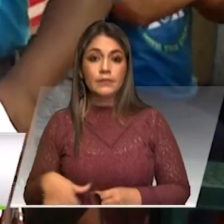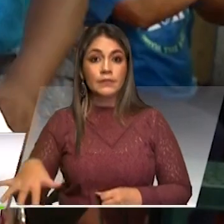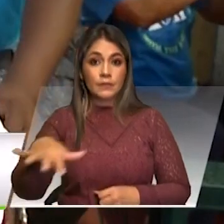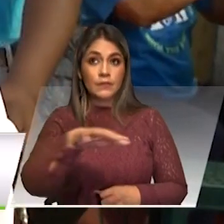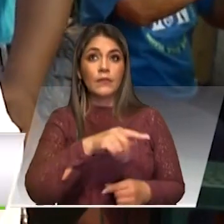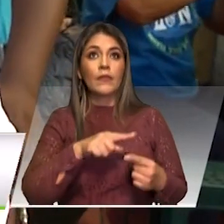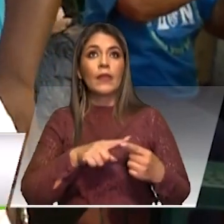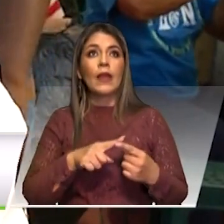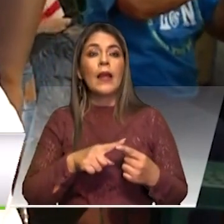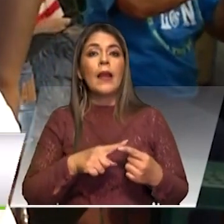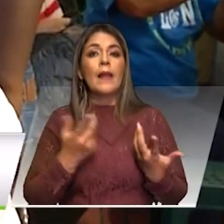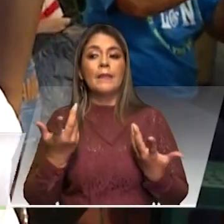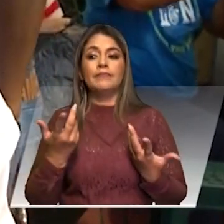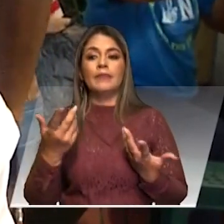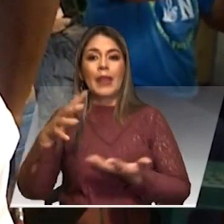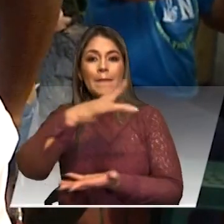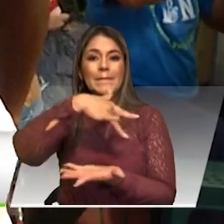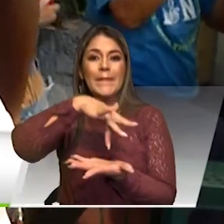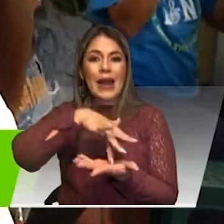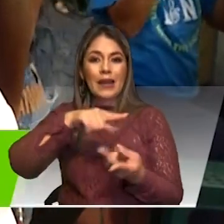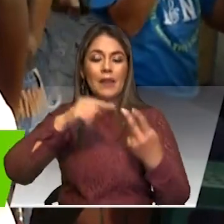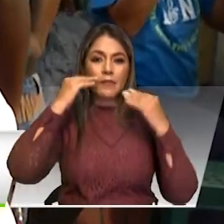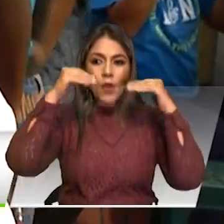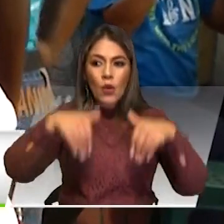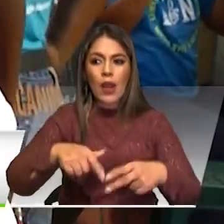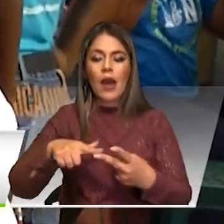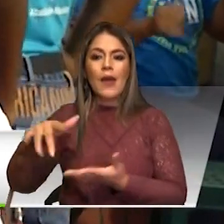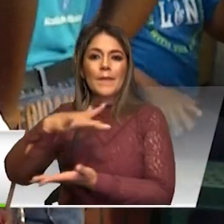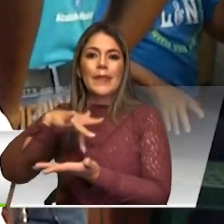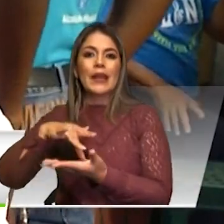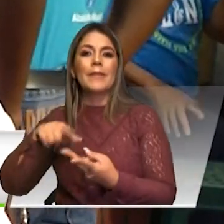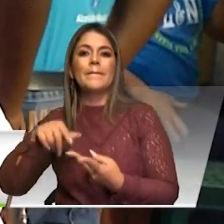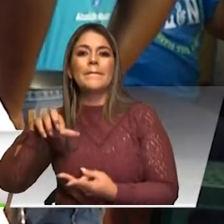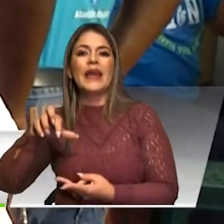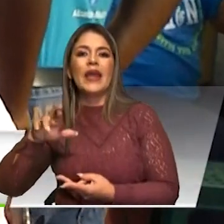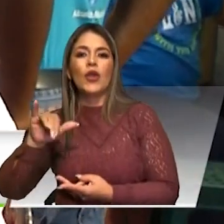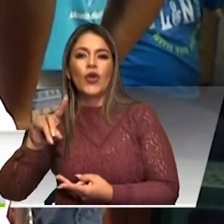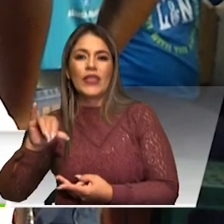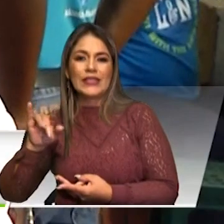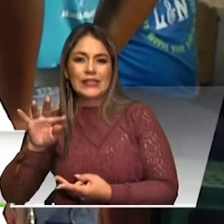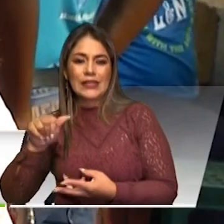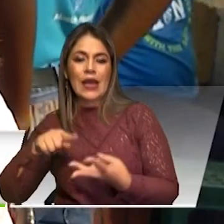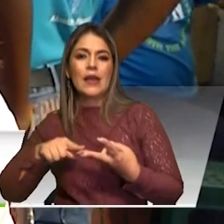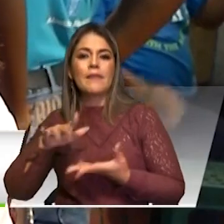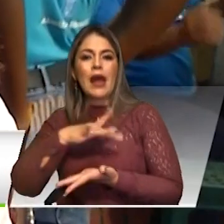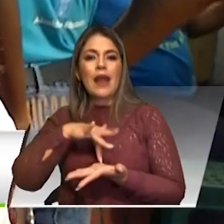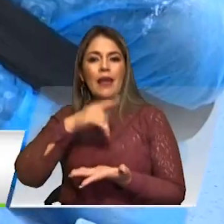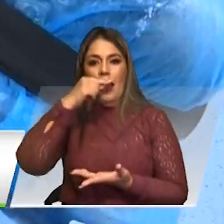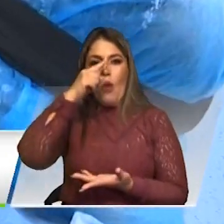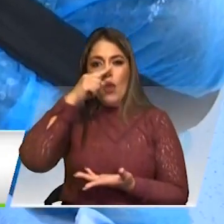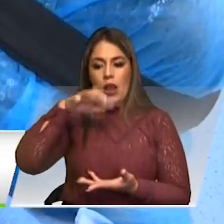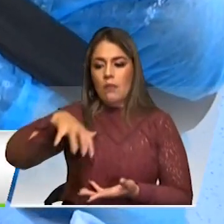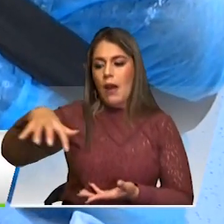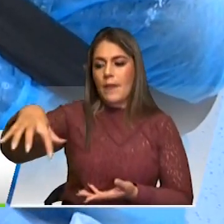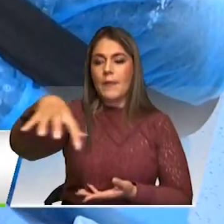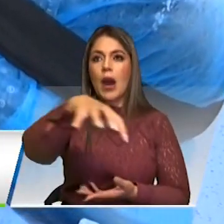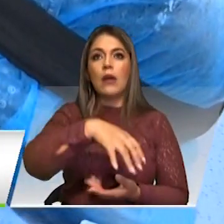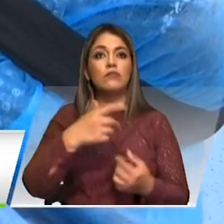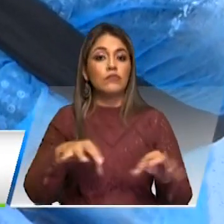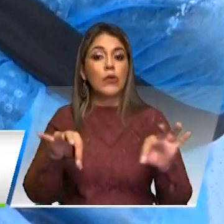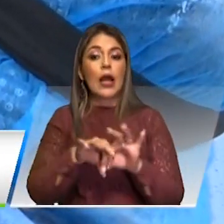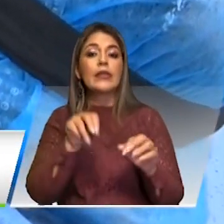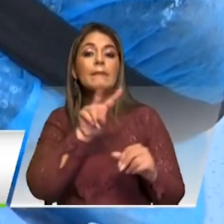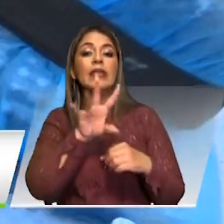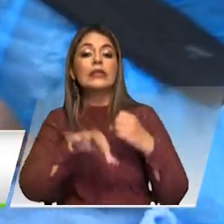del poblado el periodista y segundo parque de laureles es para mayores de 25 años que están en su etapa activa en la red de metrosalud